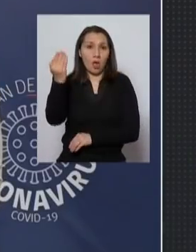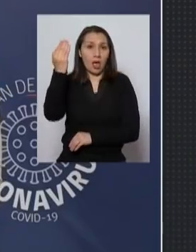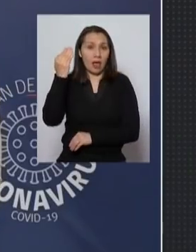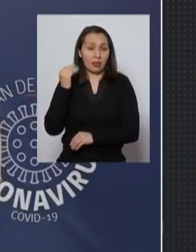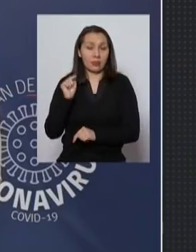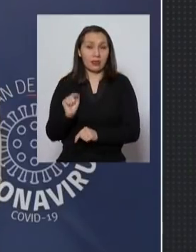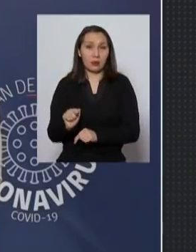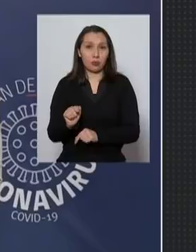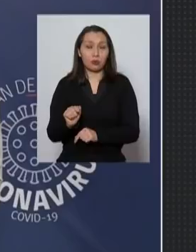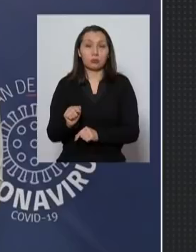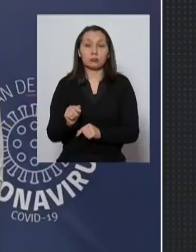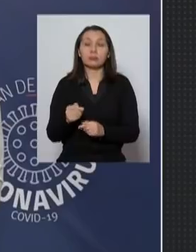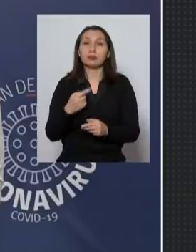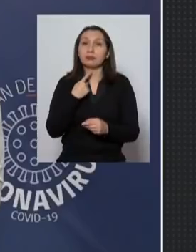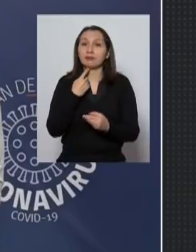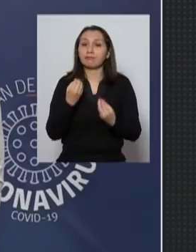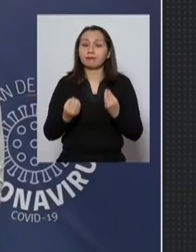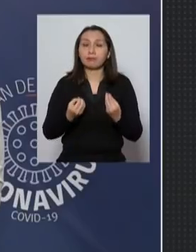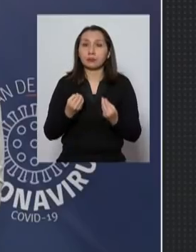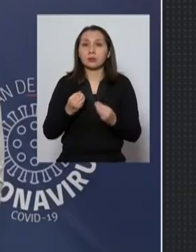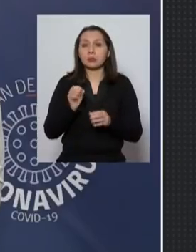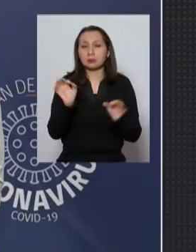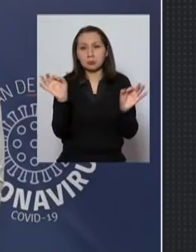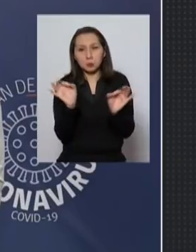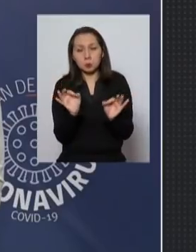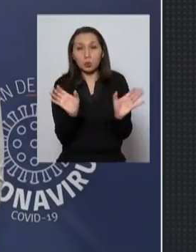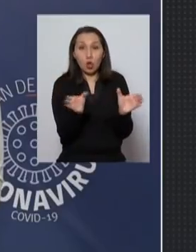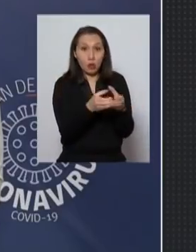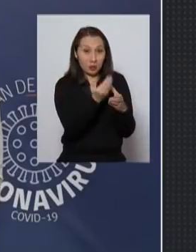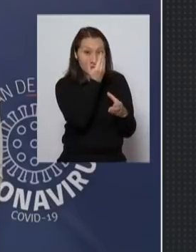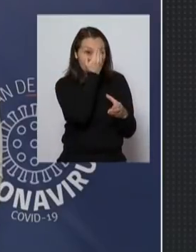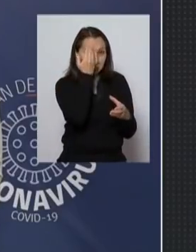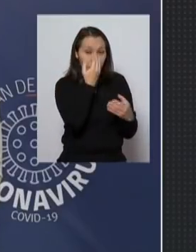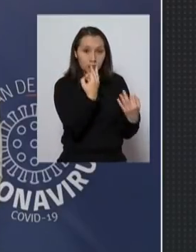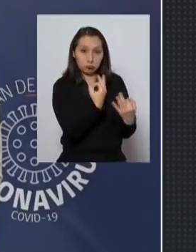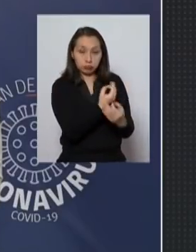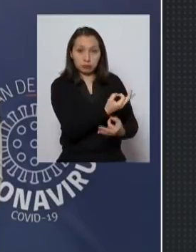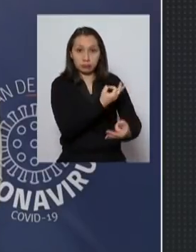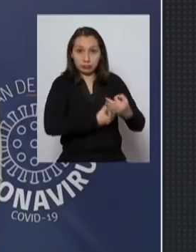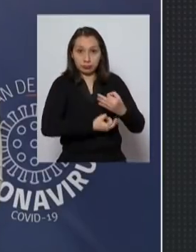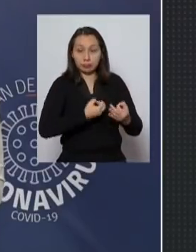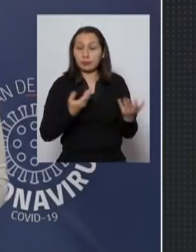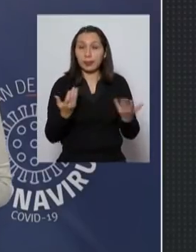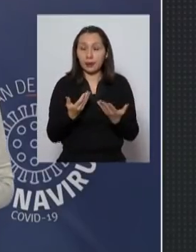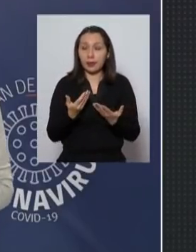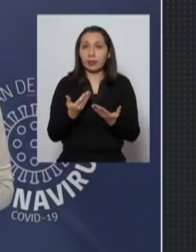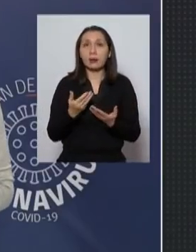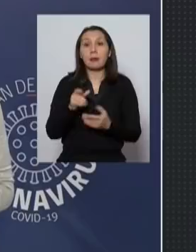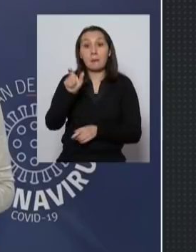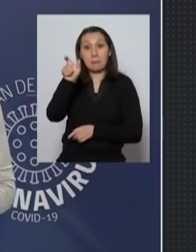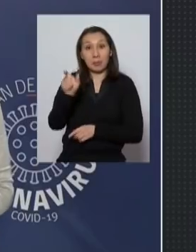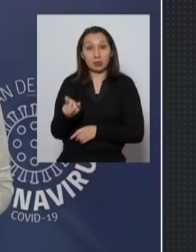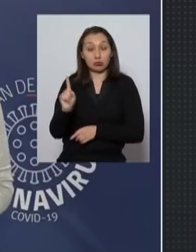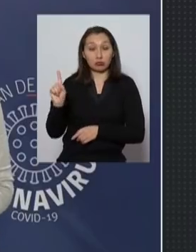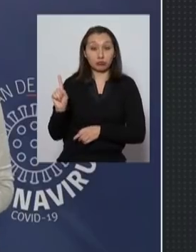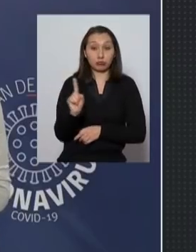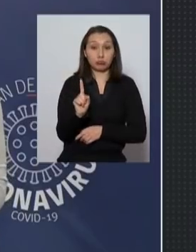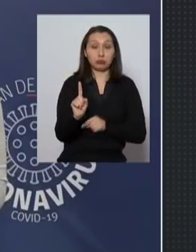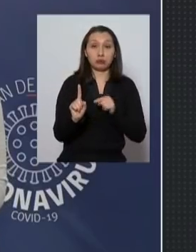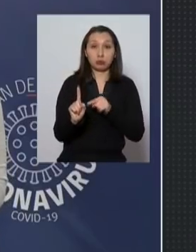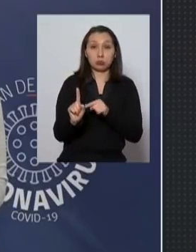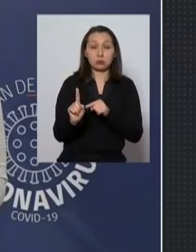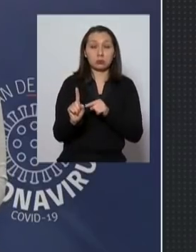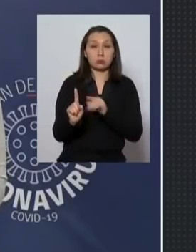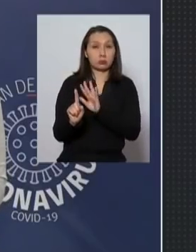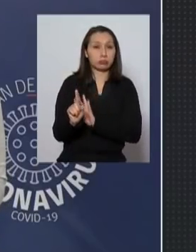Lo que ha sugerido el Comité de Expertos es que pacientes que son